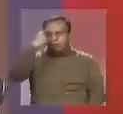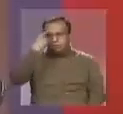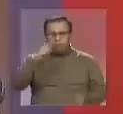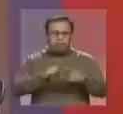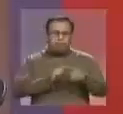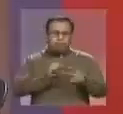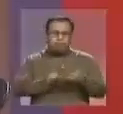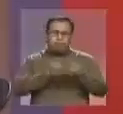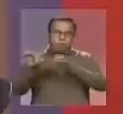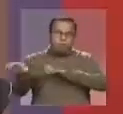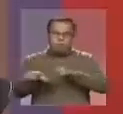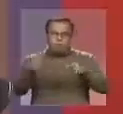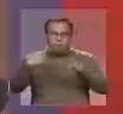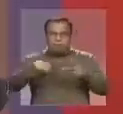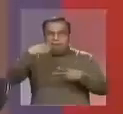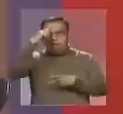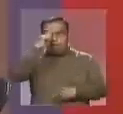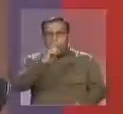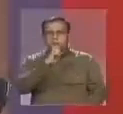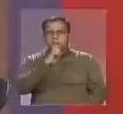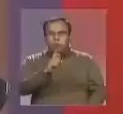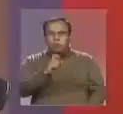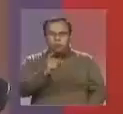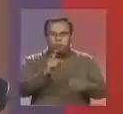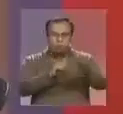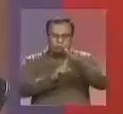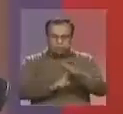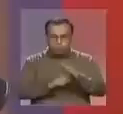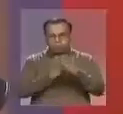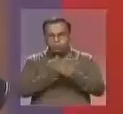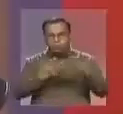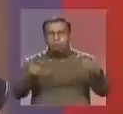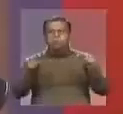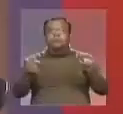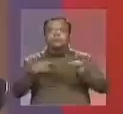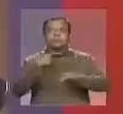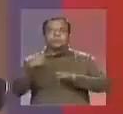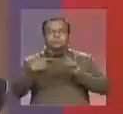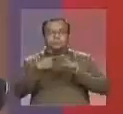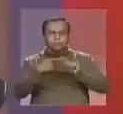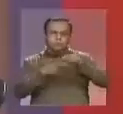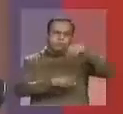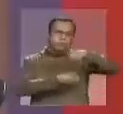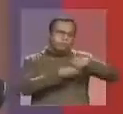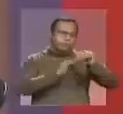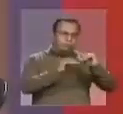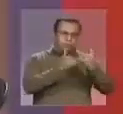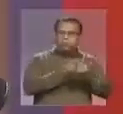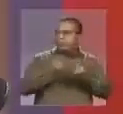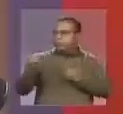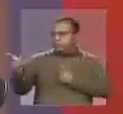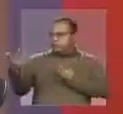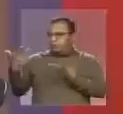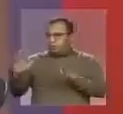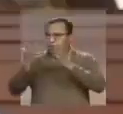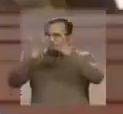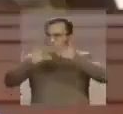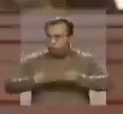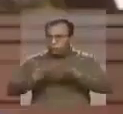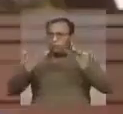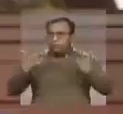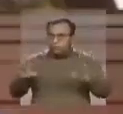y estas actuaciones racistas. Entonces, el primer elemento es combatirlo desde las escuelas a través de la... ¿Ya está en